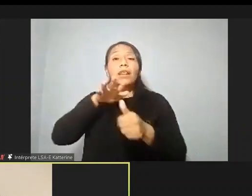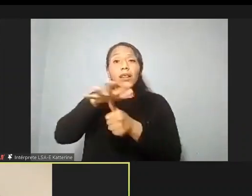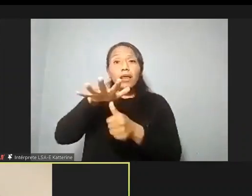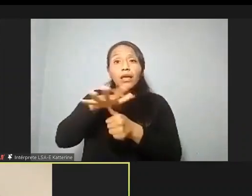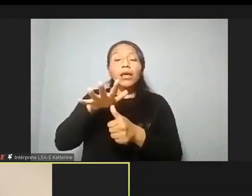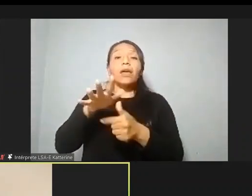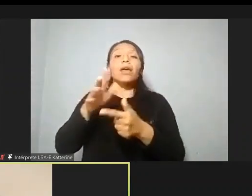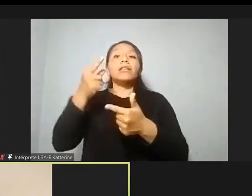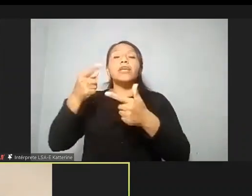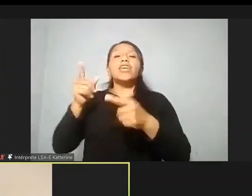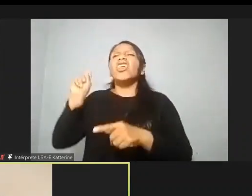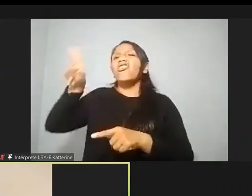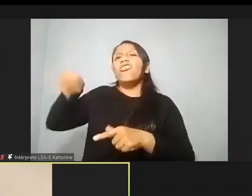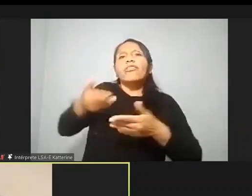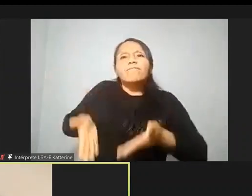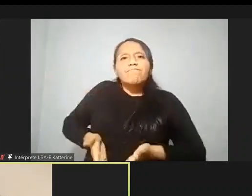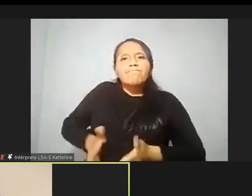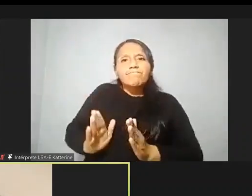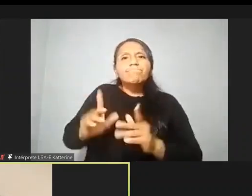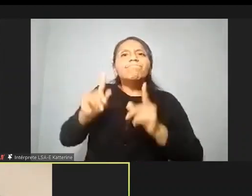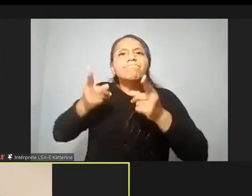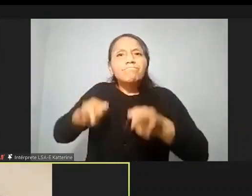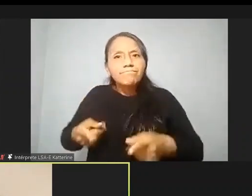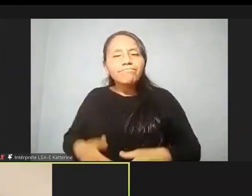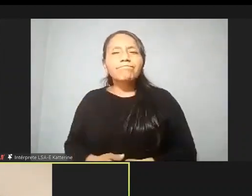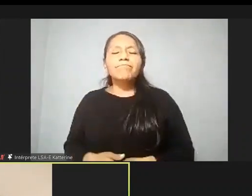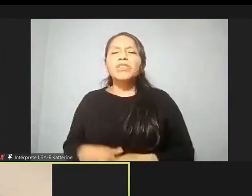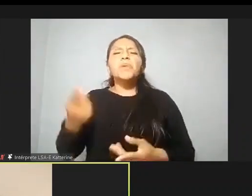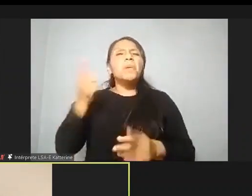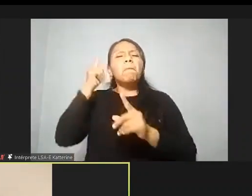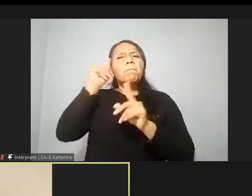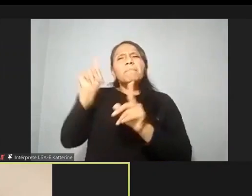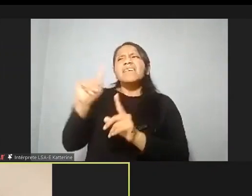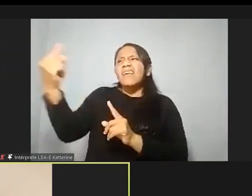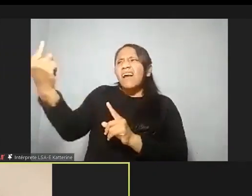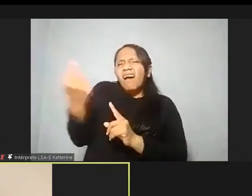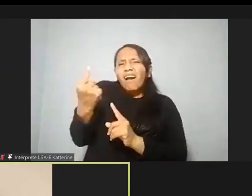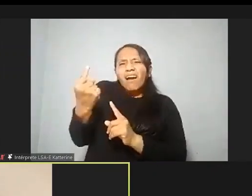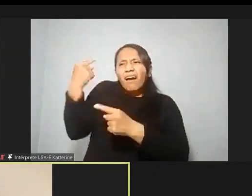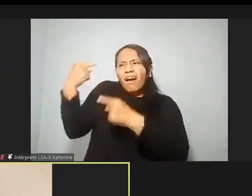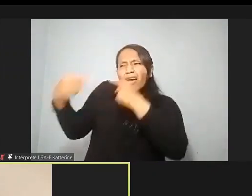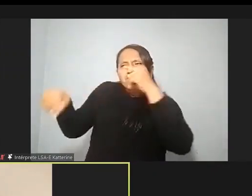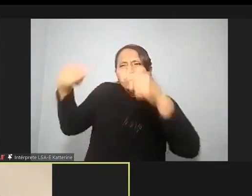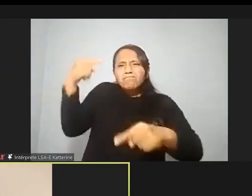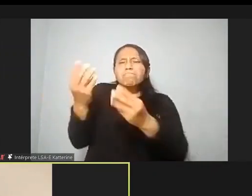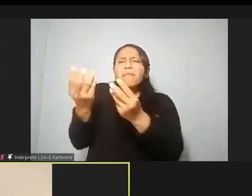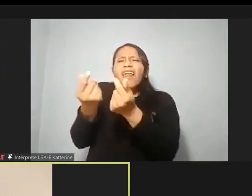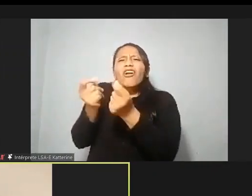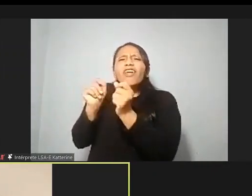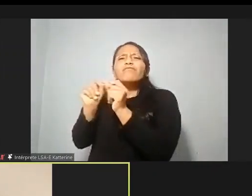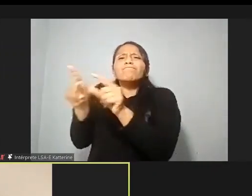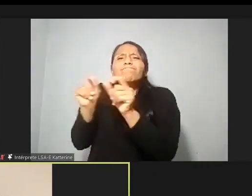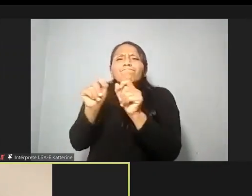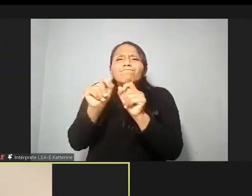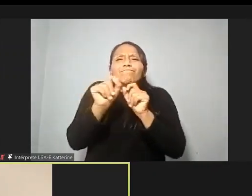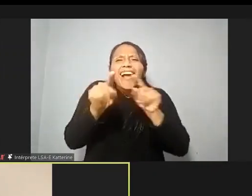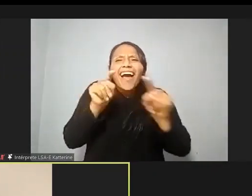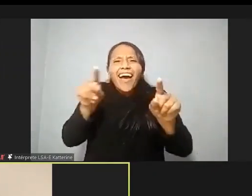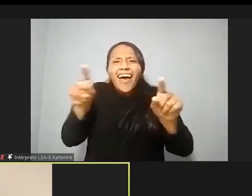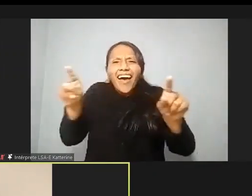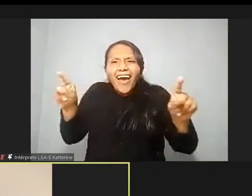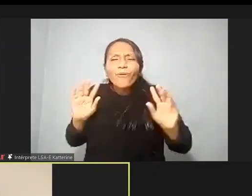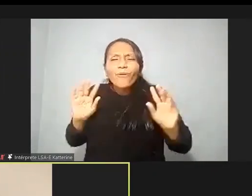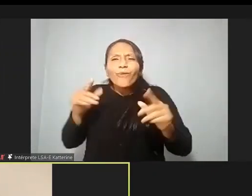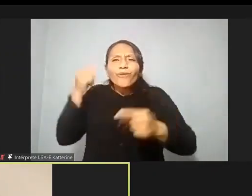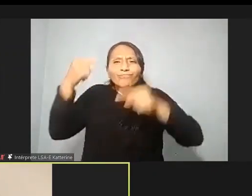procedencia. No posibilita una subjetivación del estudiantado valorando la riqueza de cada individualidad para